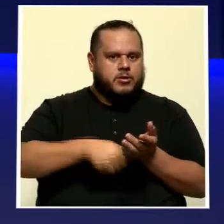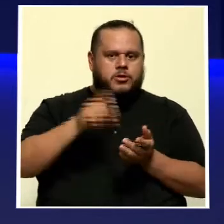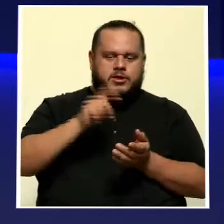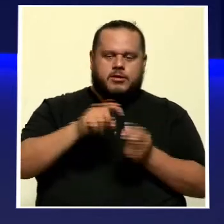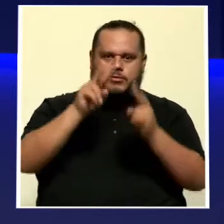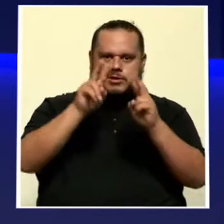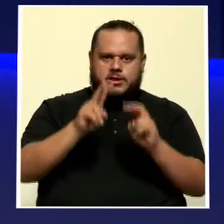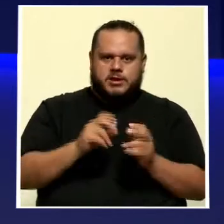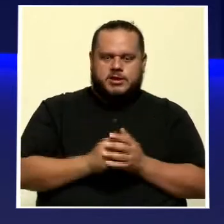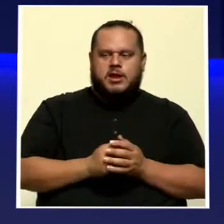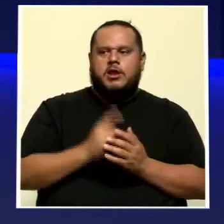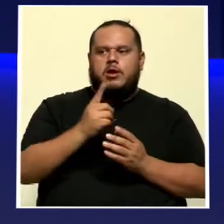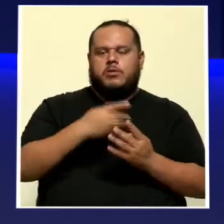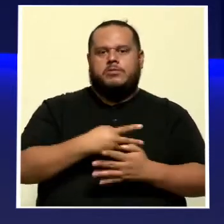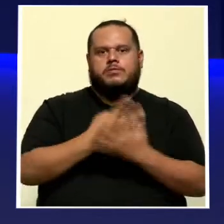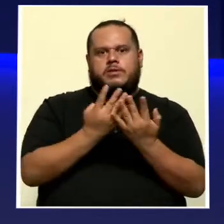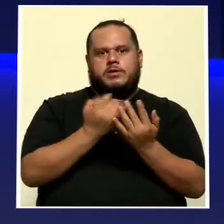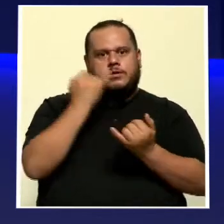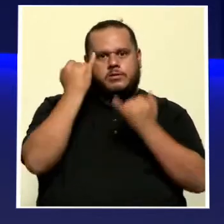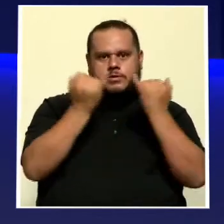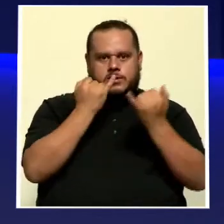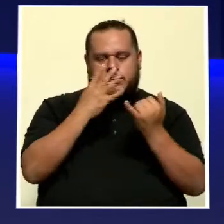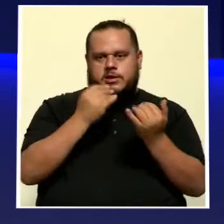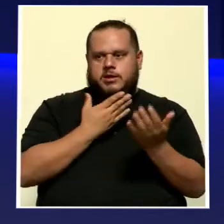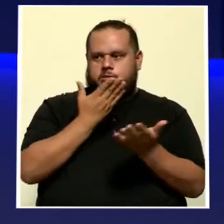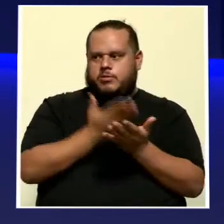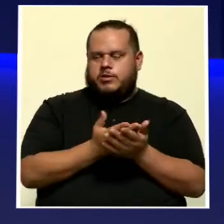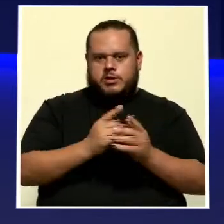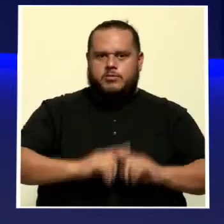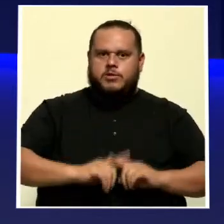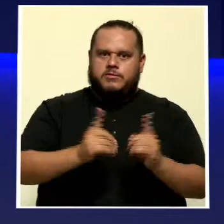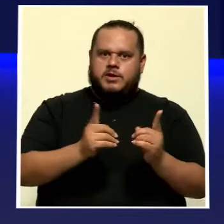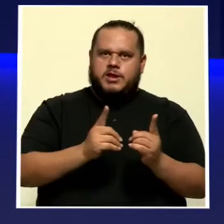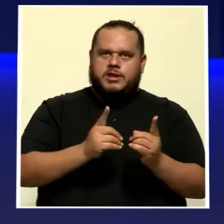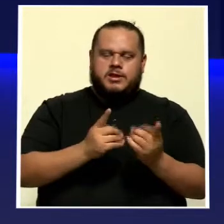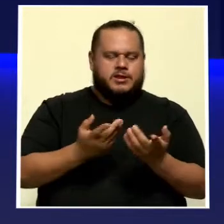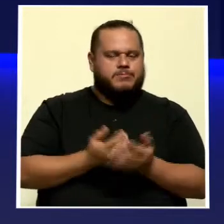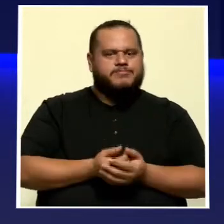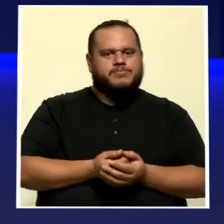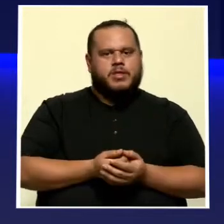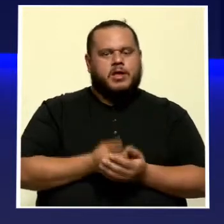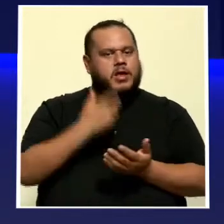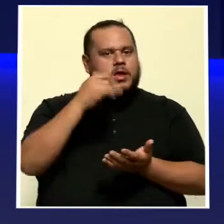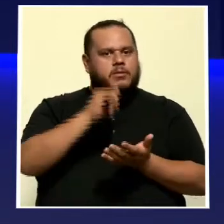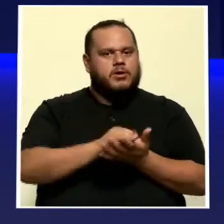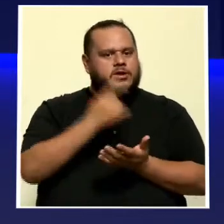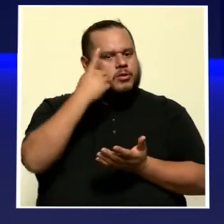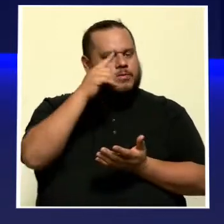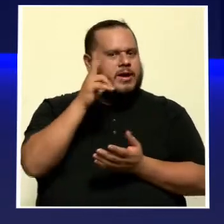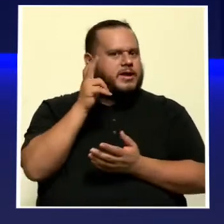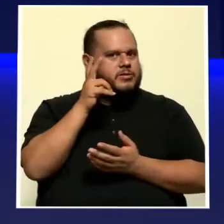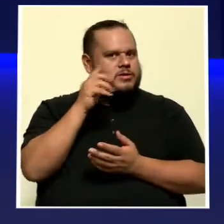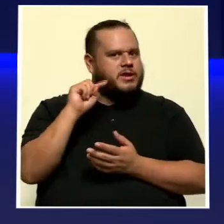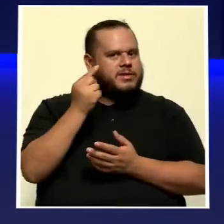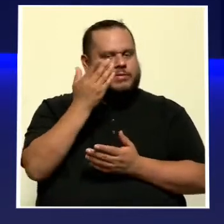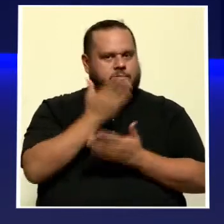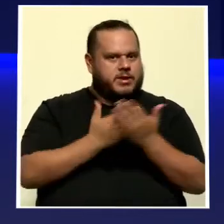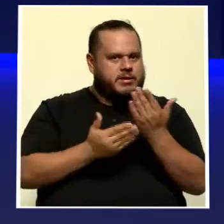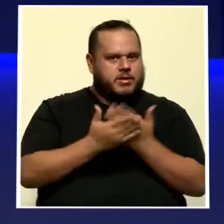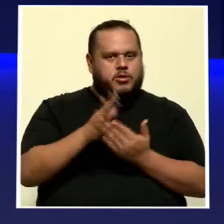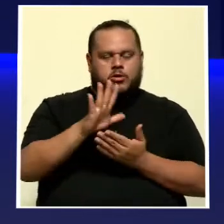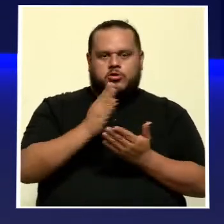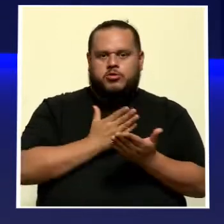analizar un abanico de ideas y propuestas muy diferentes entre sí. Así que para oír de primera mano